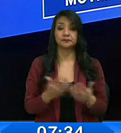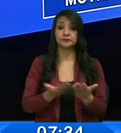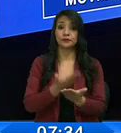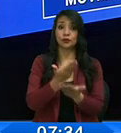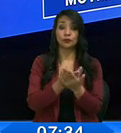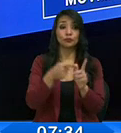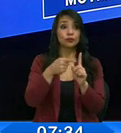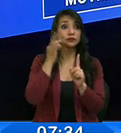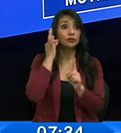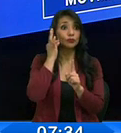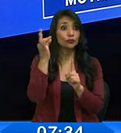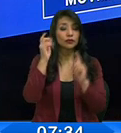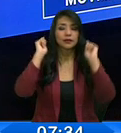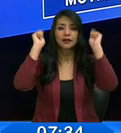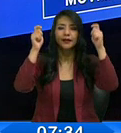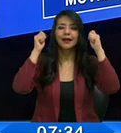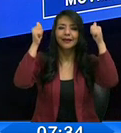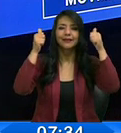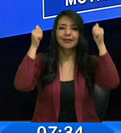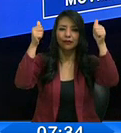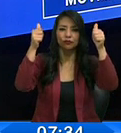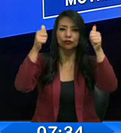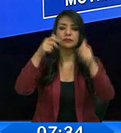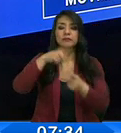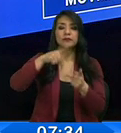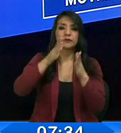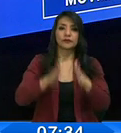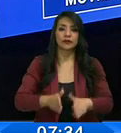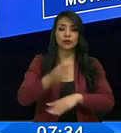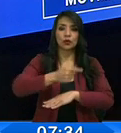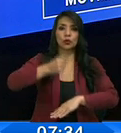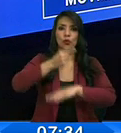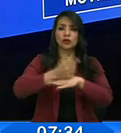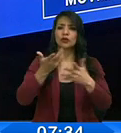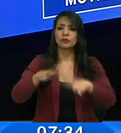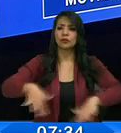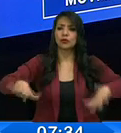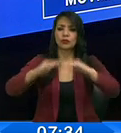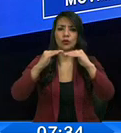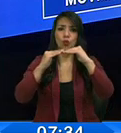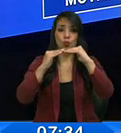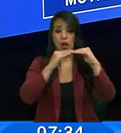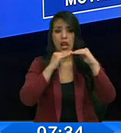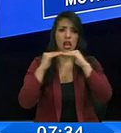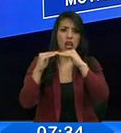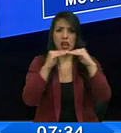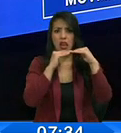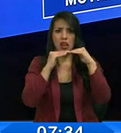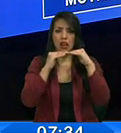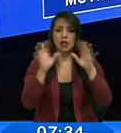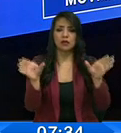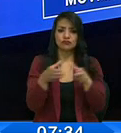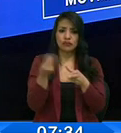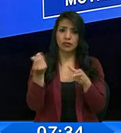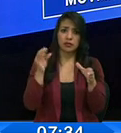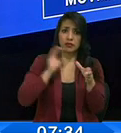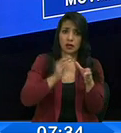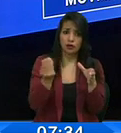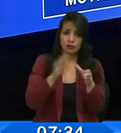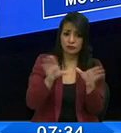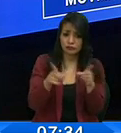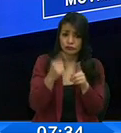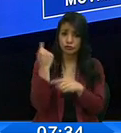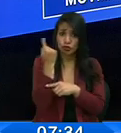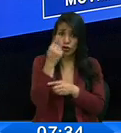de la candidata a la prefectura del Guayas es terminar con la desigualdad en territorio y exigir una descentralización total de los